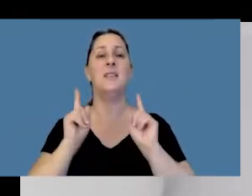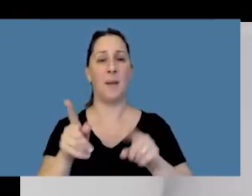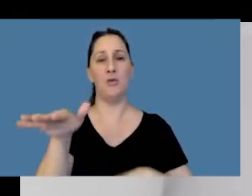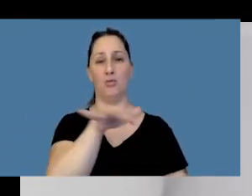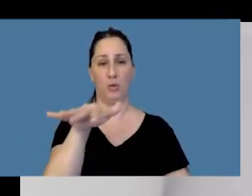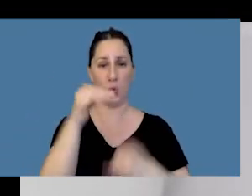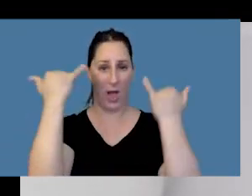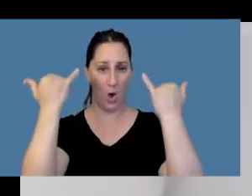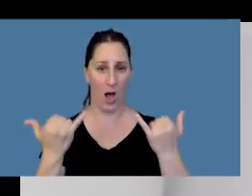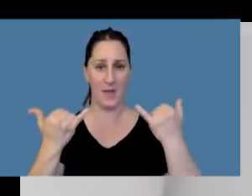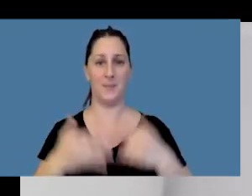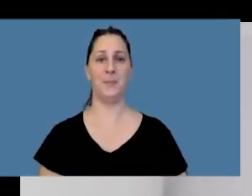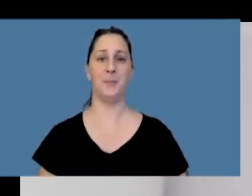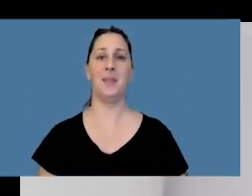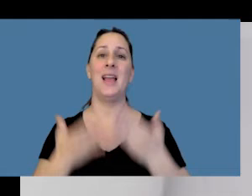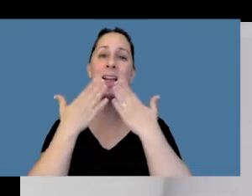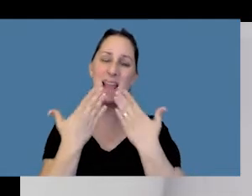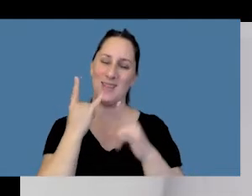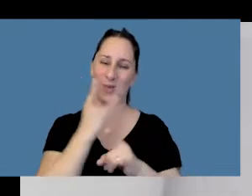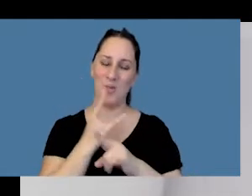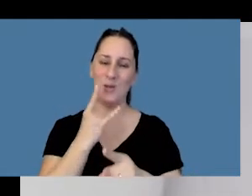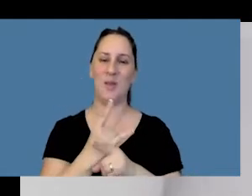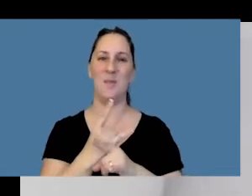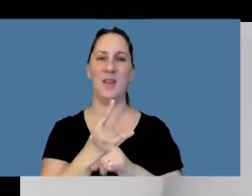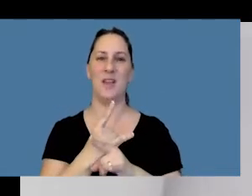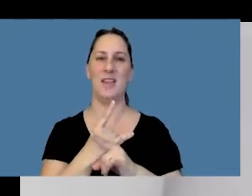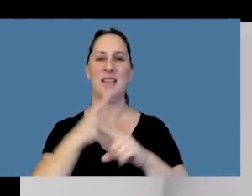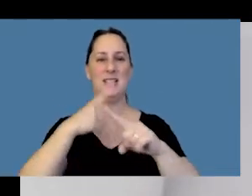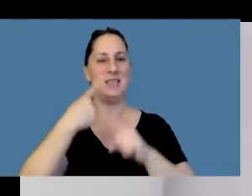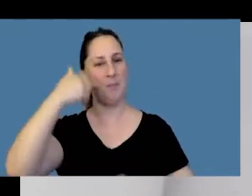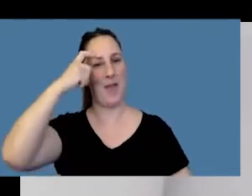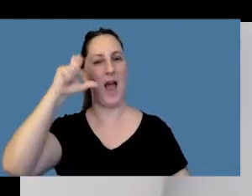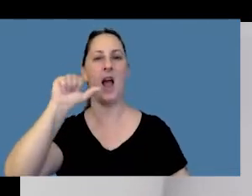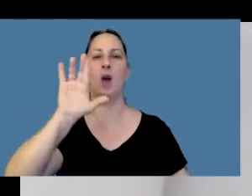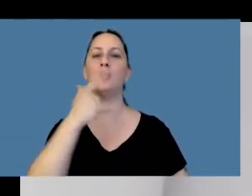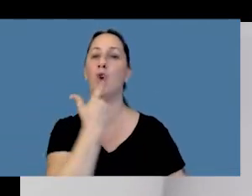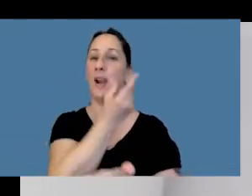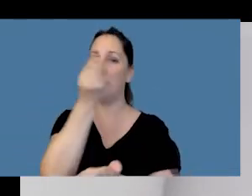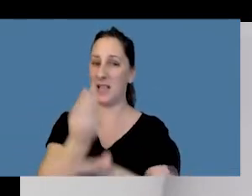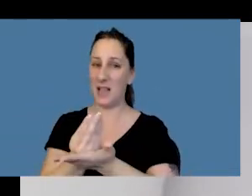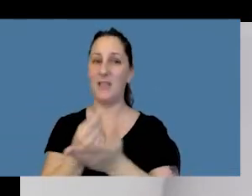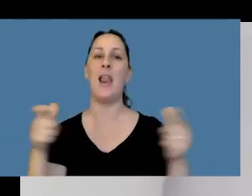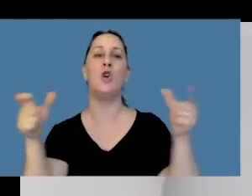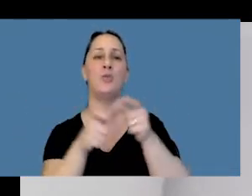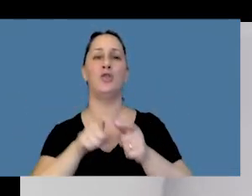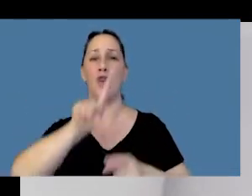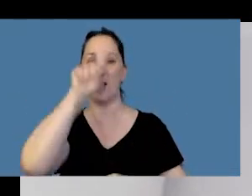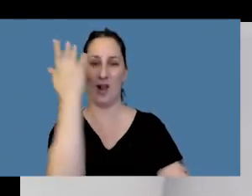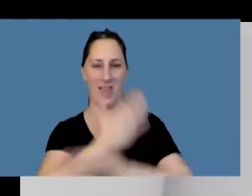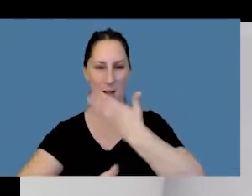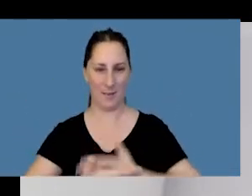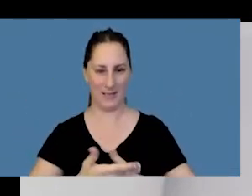subtítulos. Y agradecerle, como siempre, por supuesto, a Jimena Caruso, que ella es representante de la Comisión Nacional de